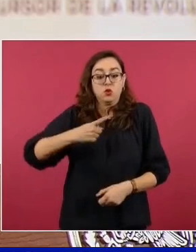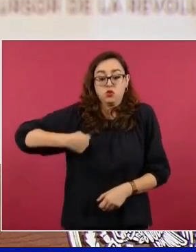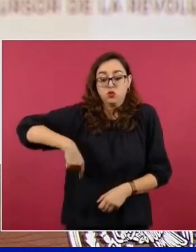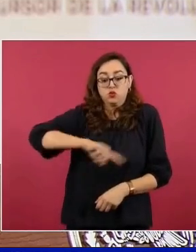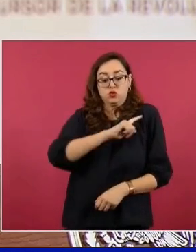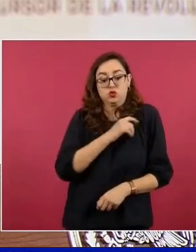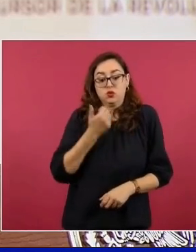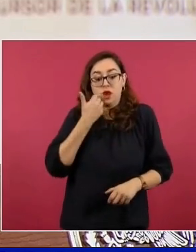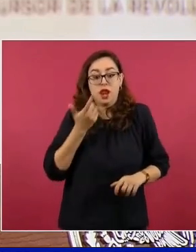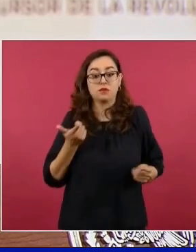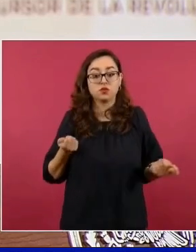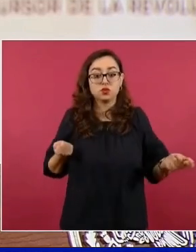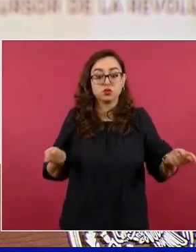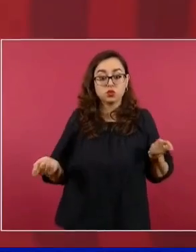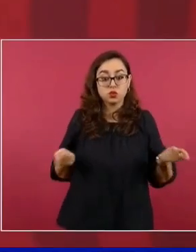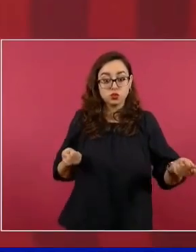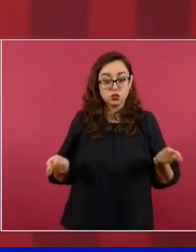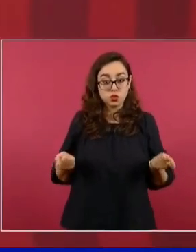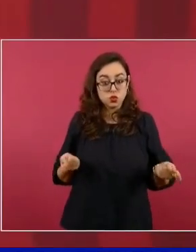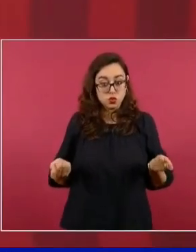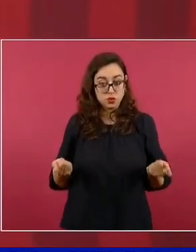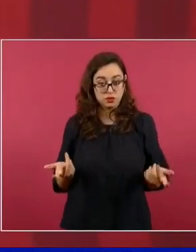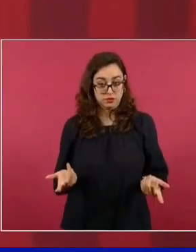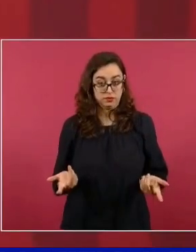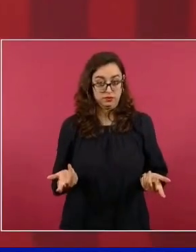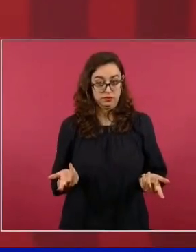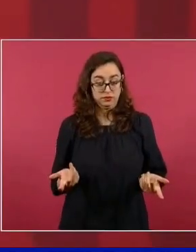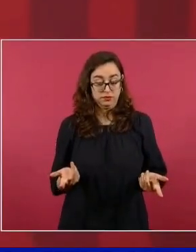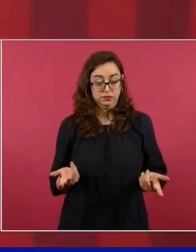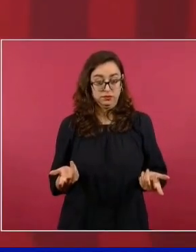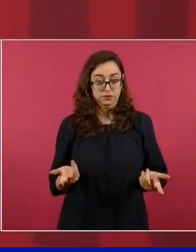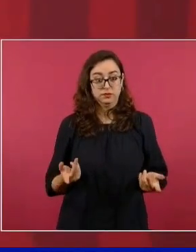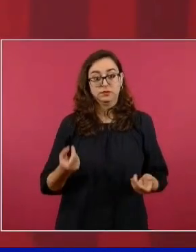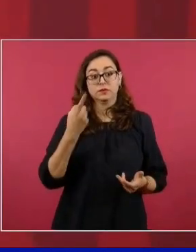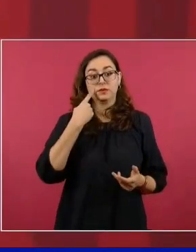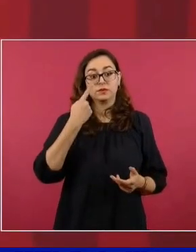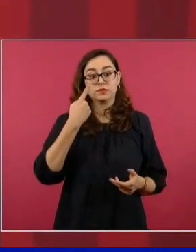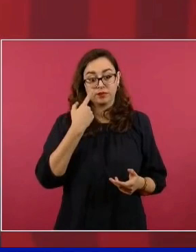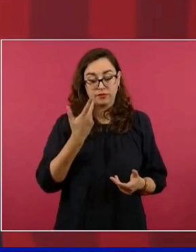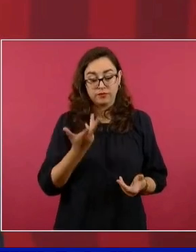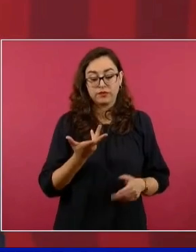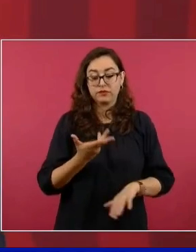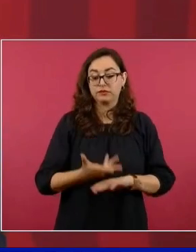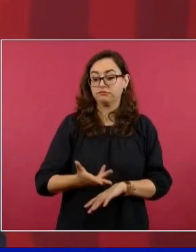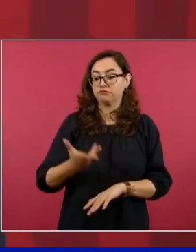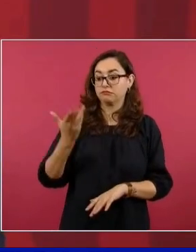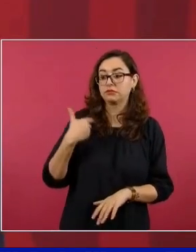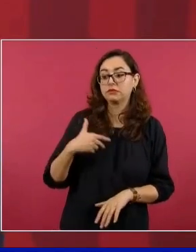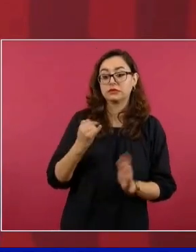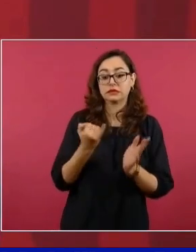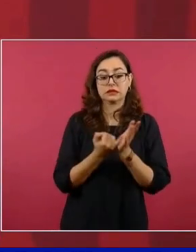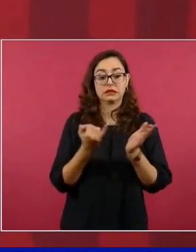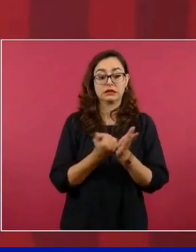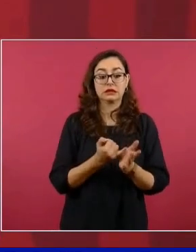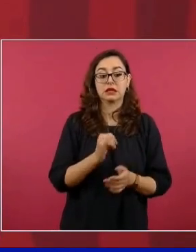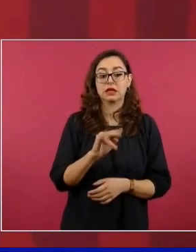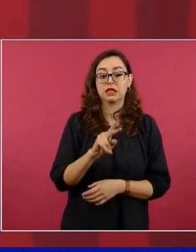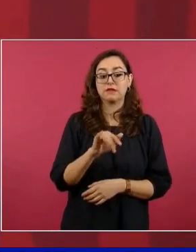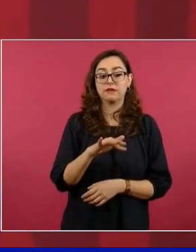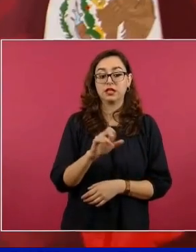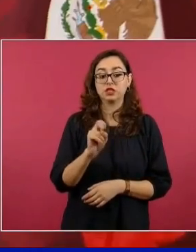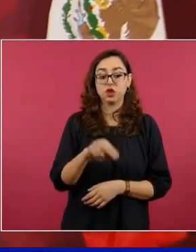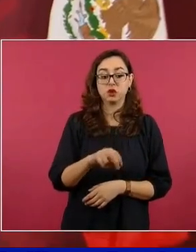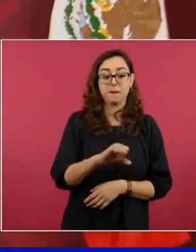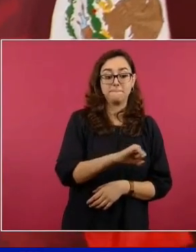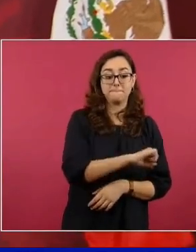Si no hubiésemos tomado la decisión de subsidiar la gasolina y el diésel,